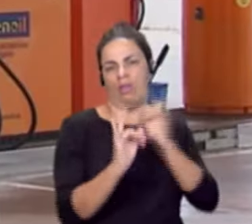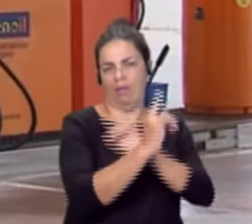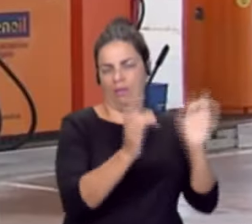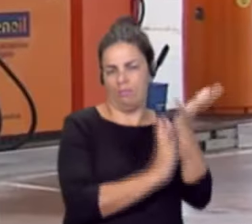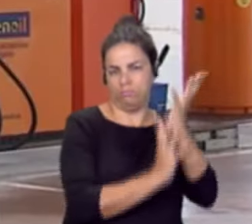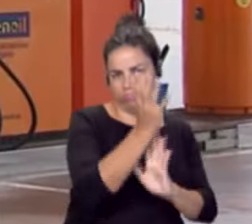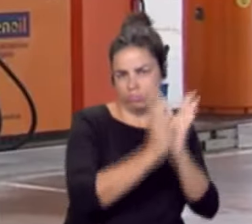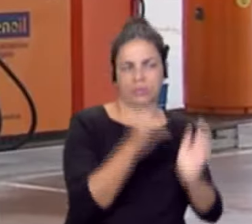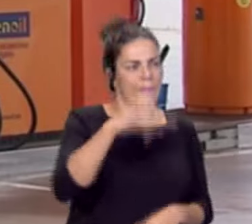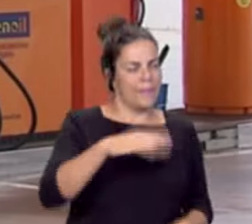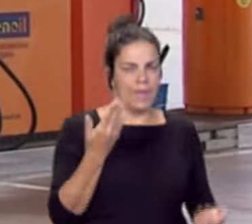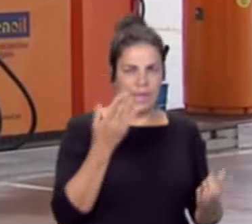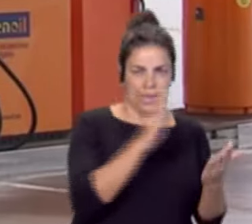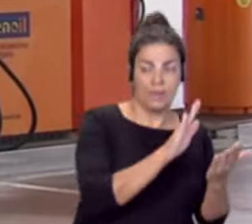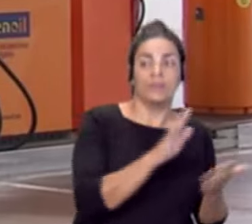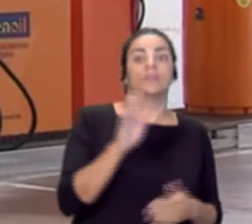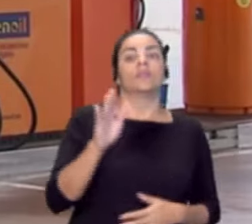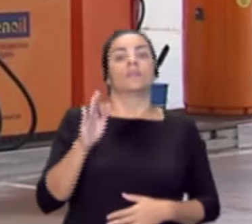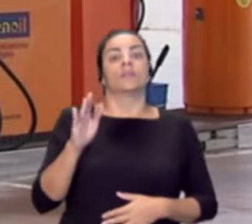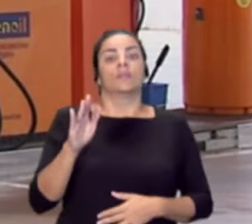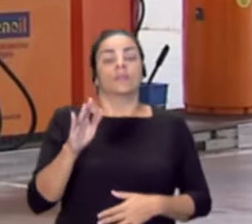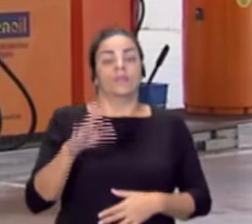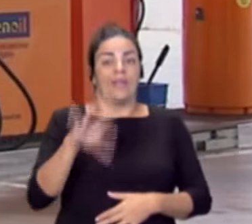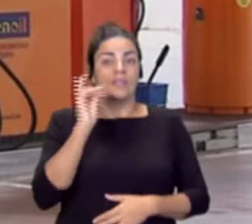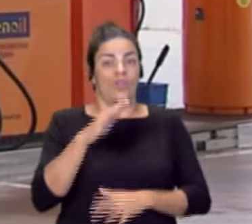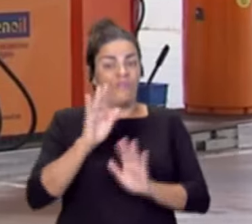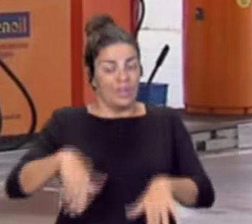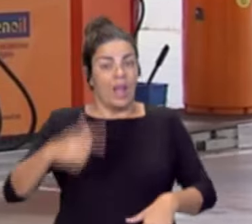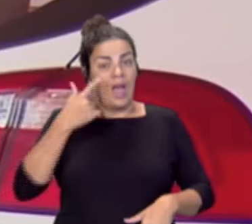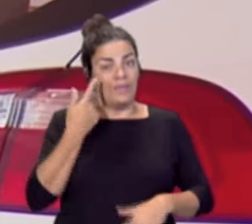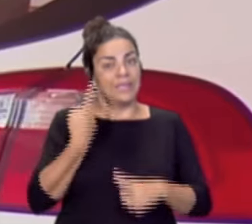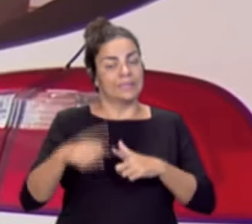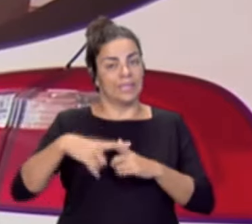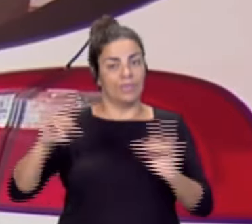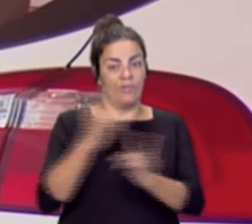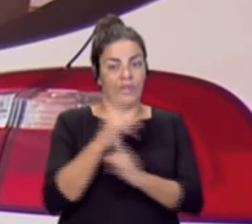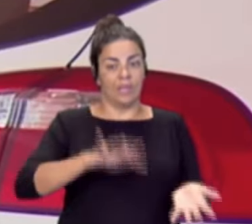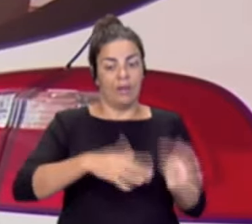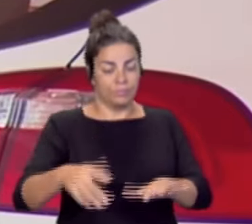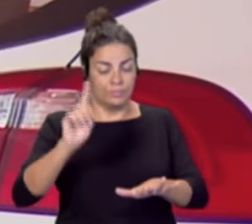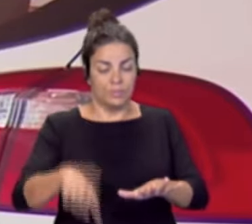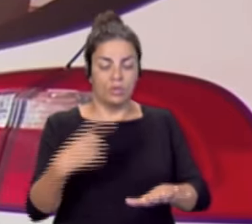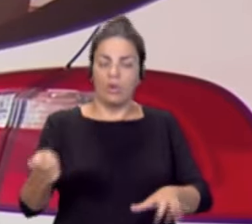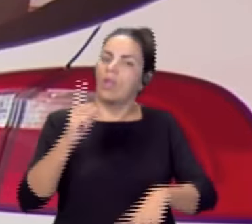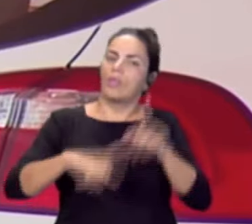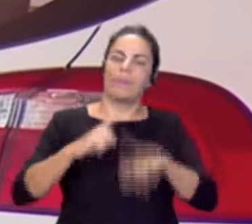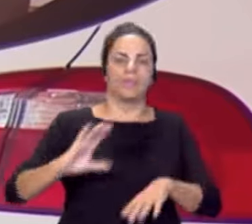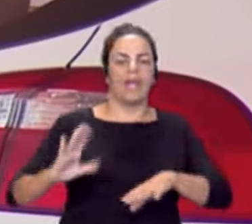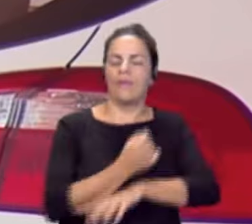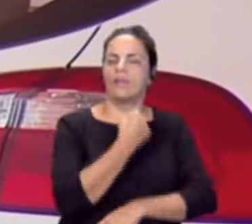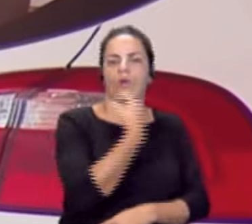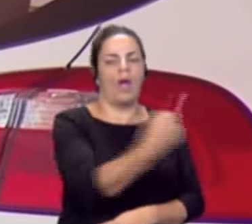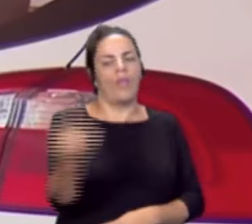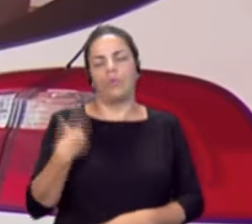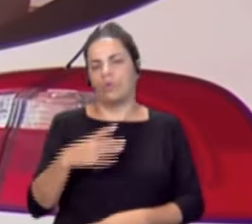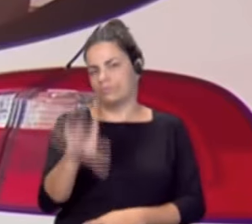final de aplicar este nuevo céntimo forestal quedará en manos de cada corporación insular.